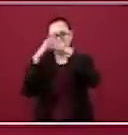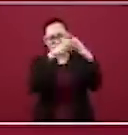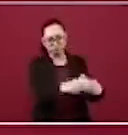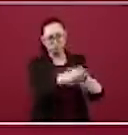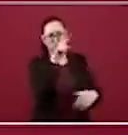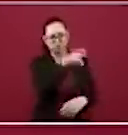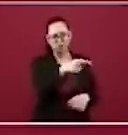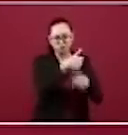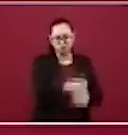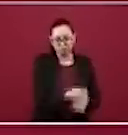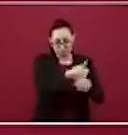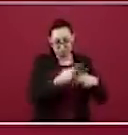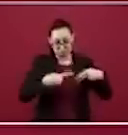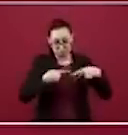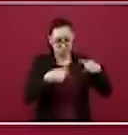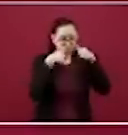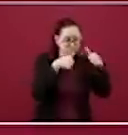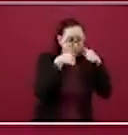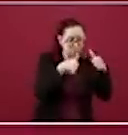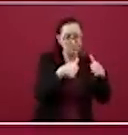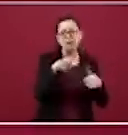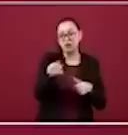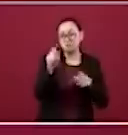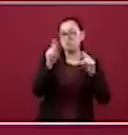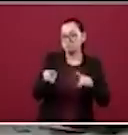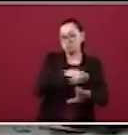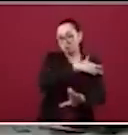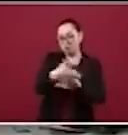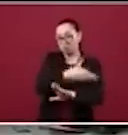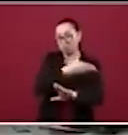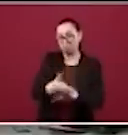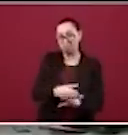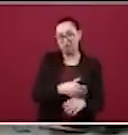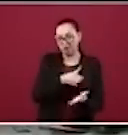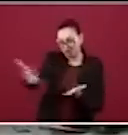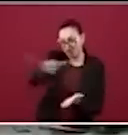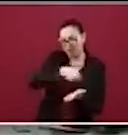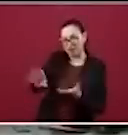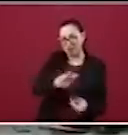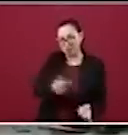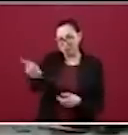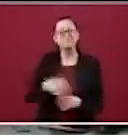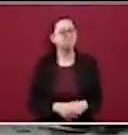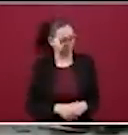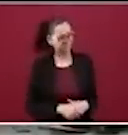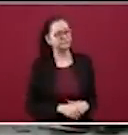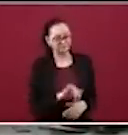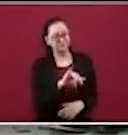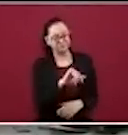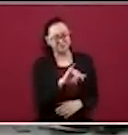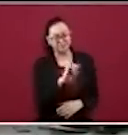están ayudando. ¿Qué fueron a ellos precisamente a los que les tocó ser ahuyentados? Sí. Por lo